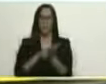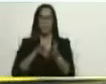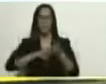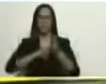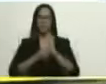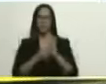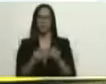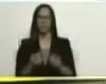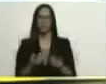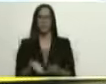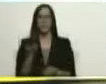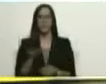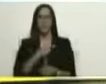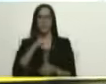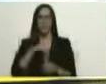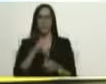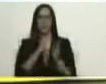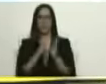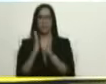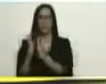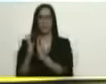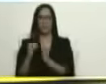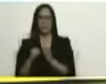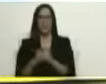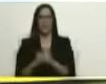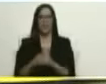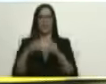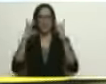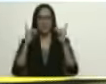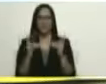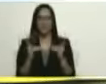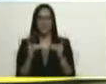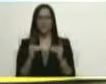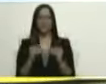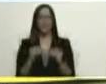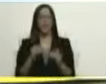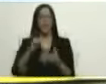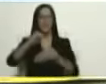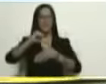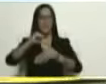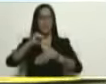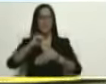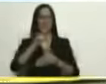vital de nuestra organización al declarar América Latina y el Caribe territorio de paz.